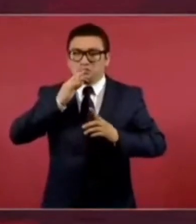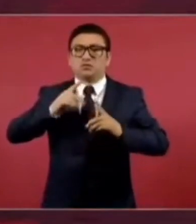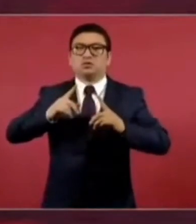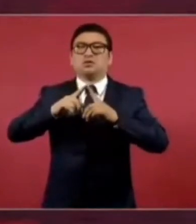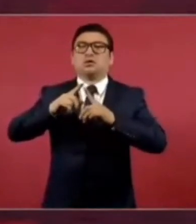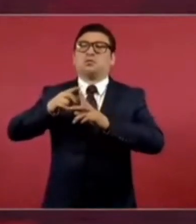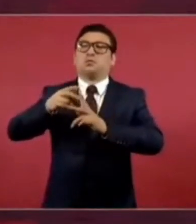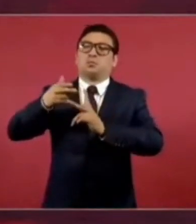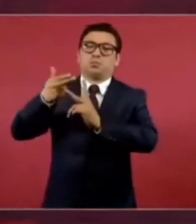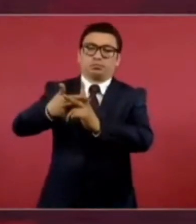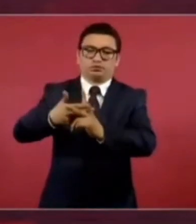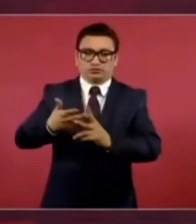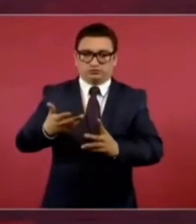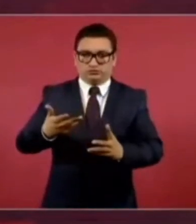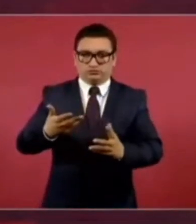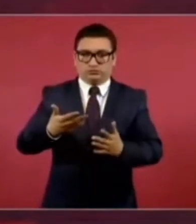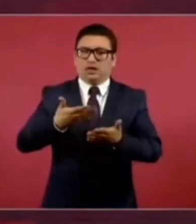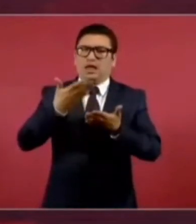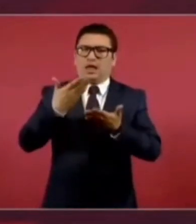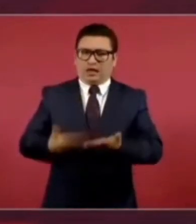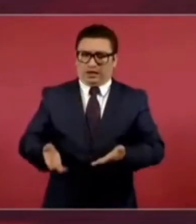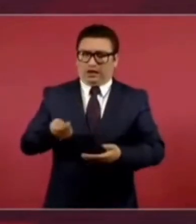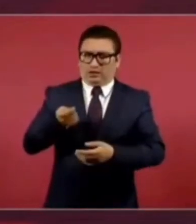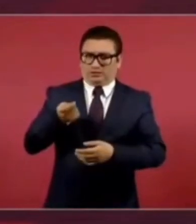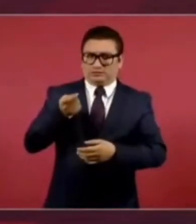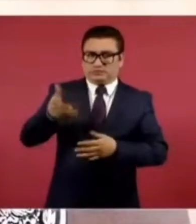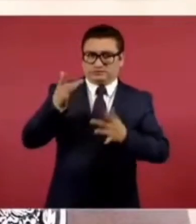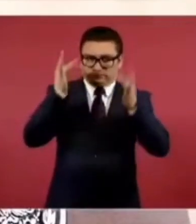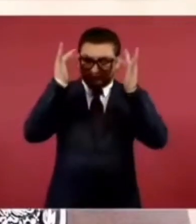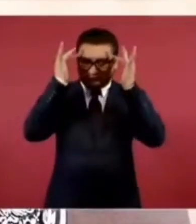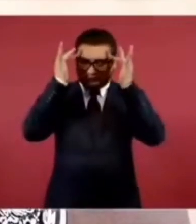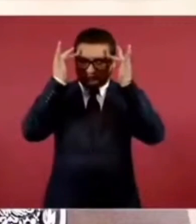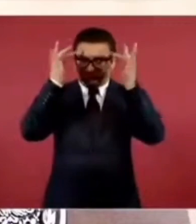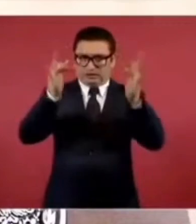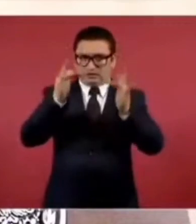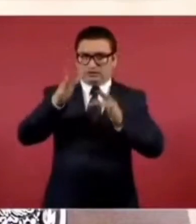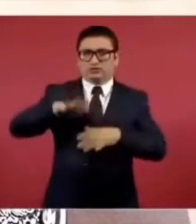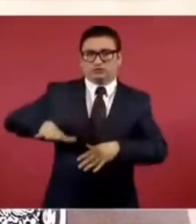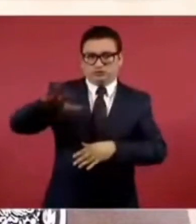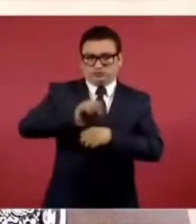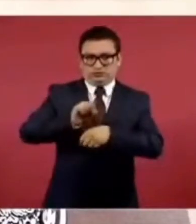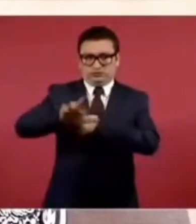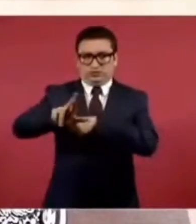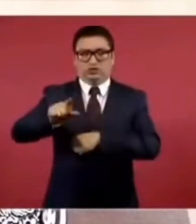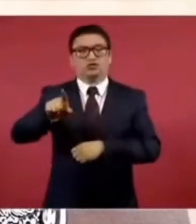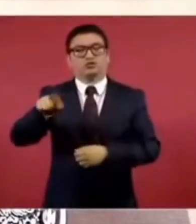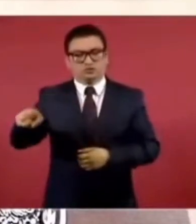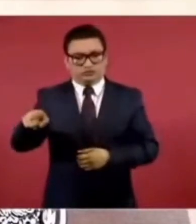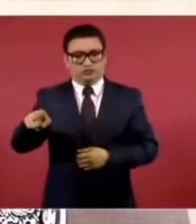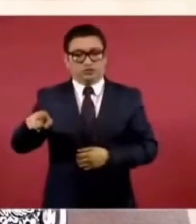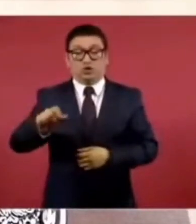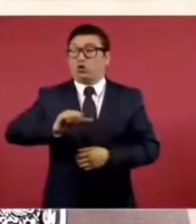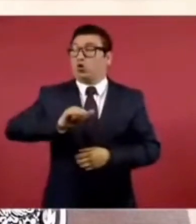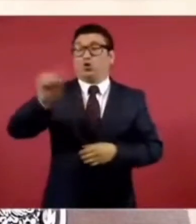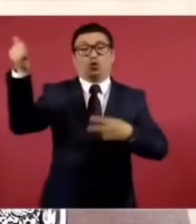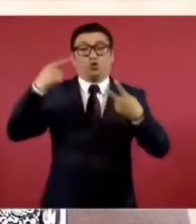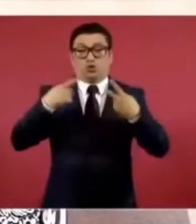Ahora es santo en El Salvador. No hay ningún otro